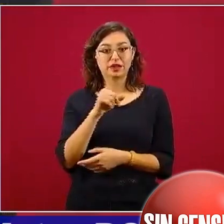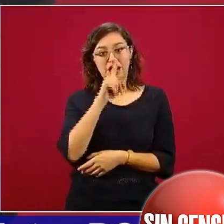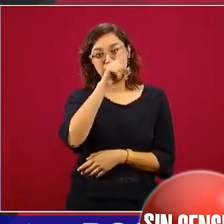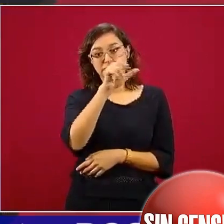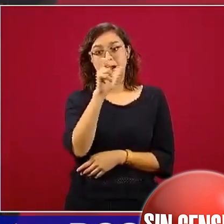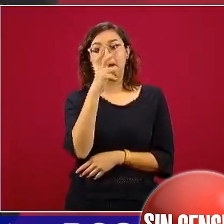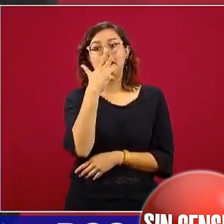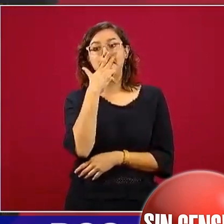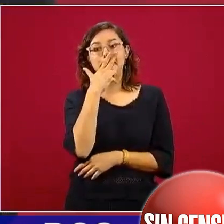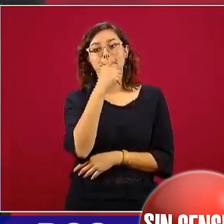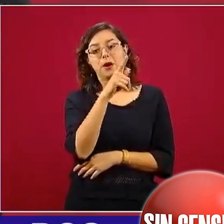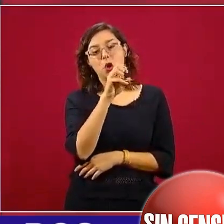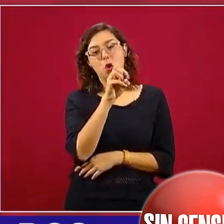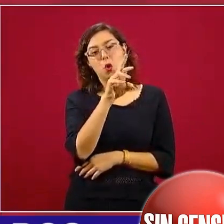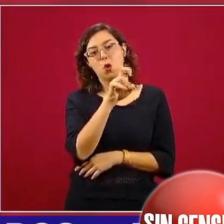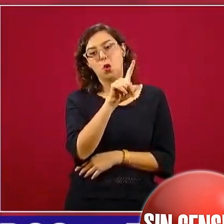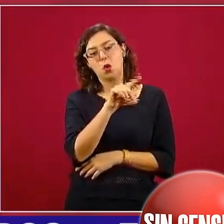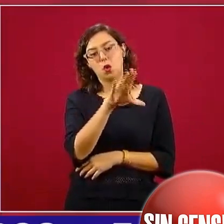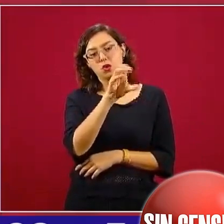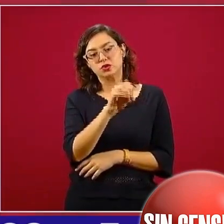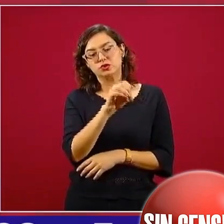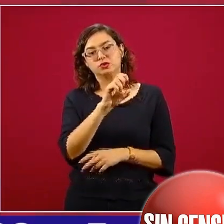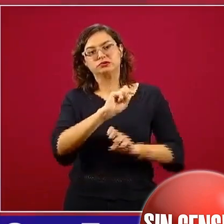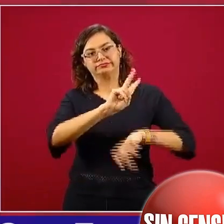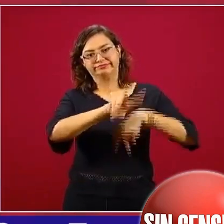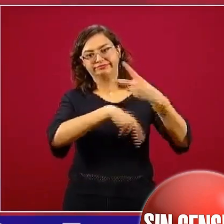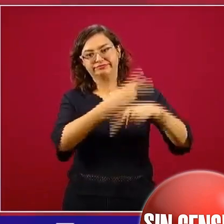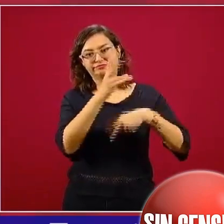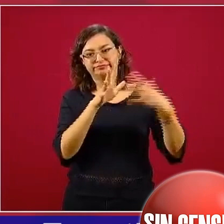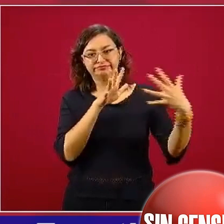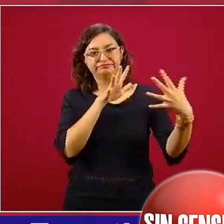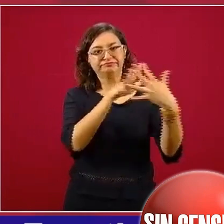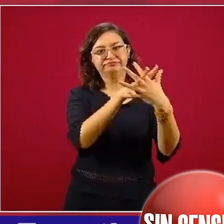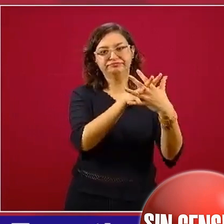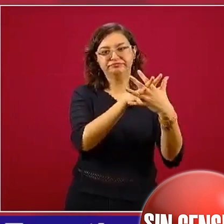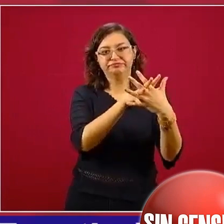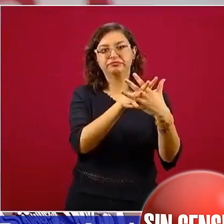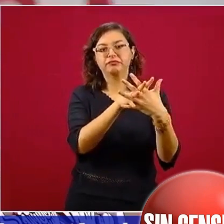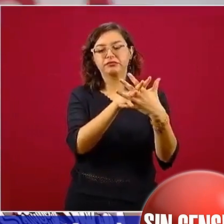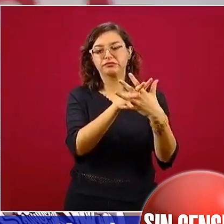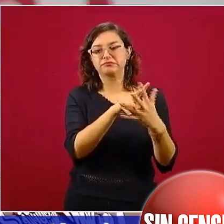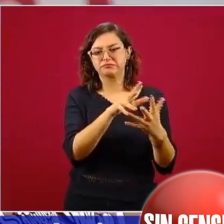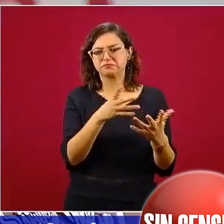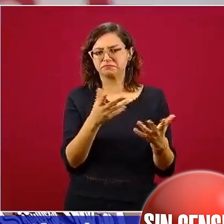Chihuahua, manda a combatirlo y se enfrenta Huerta con Orozco,